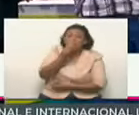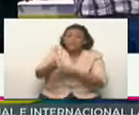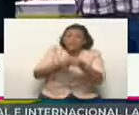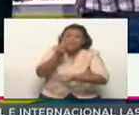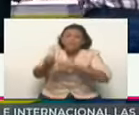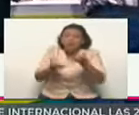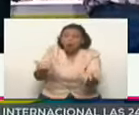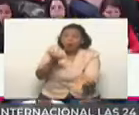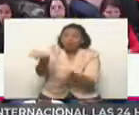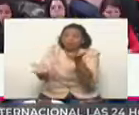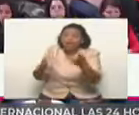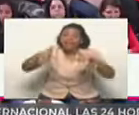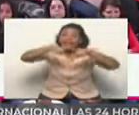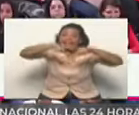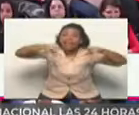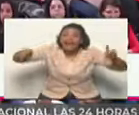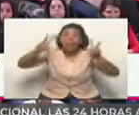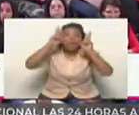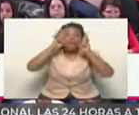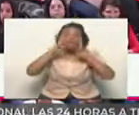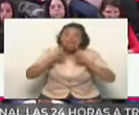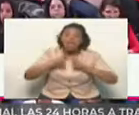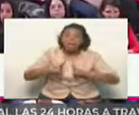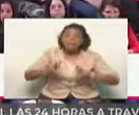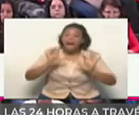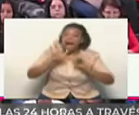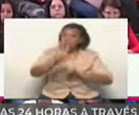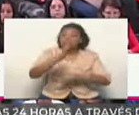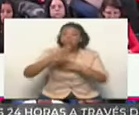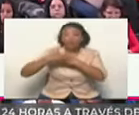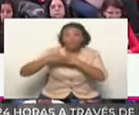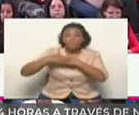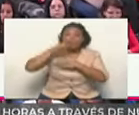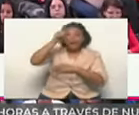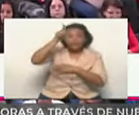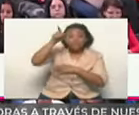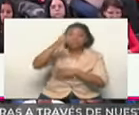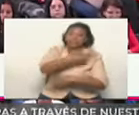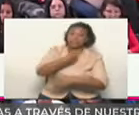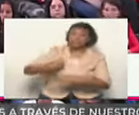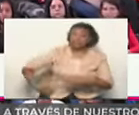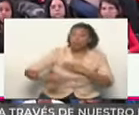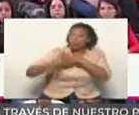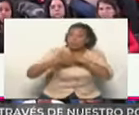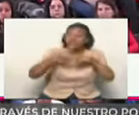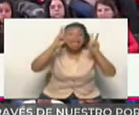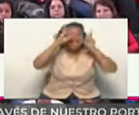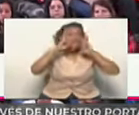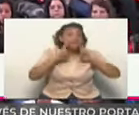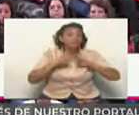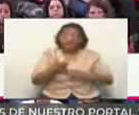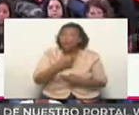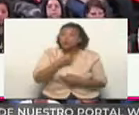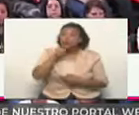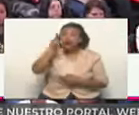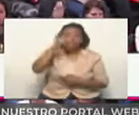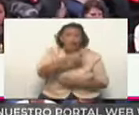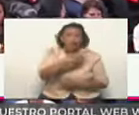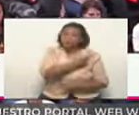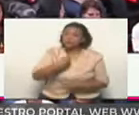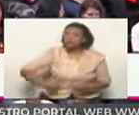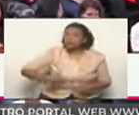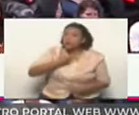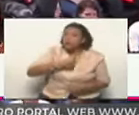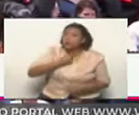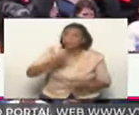tajalí entero, correcto, limpio. Así lo piden el mercado chino, que es muy apetecible. O sea, que el tajalí mercados que se está comiendo